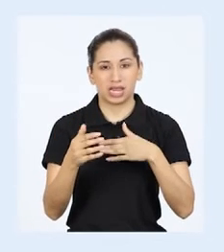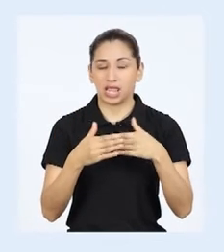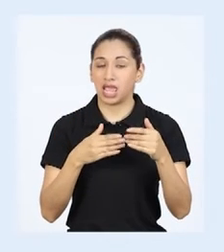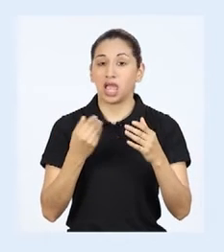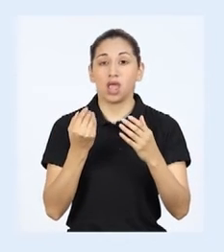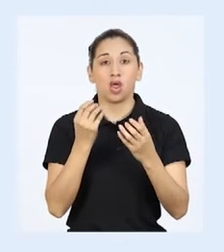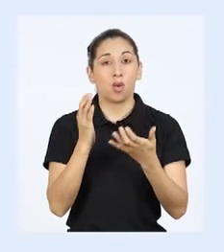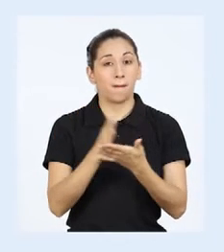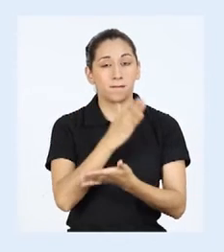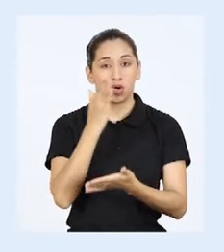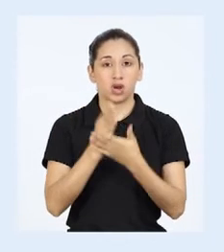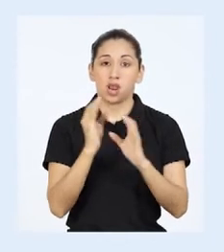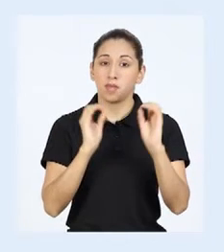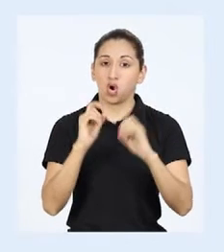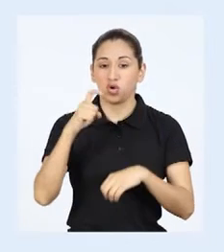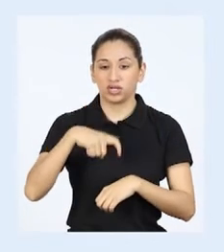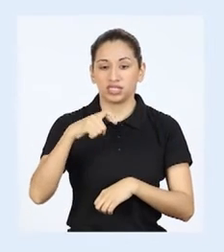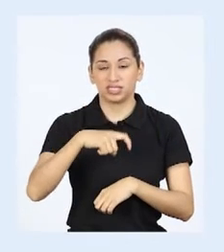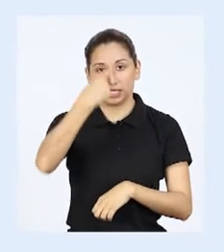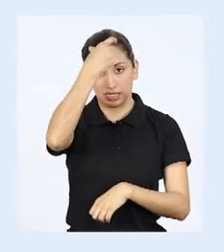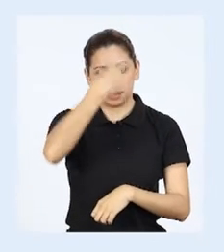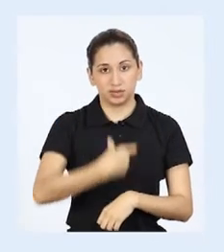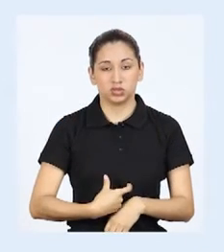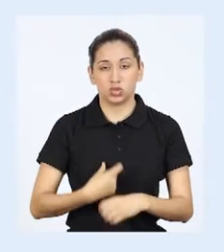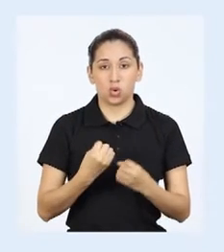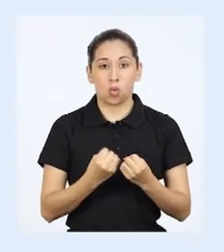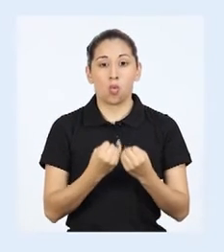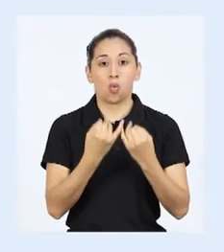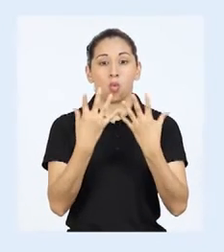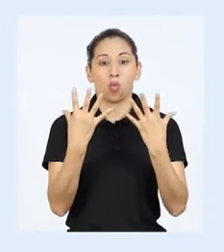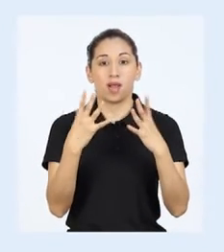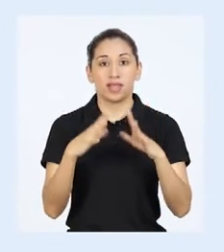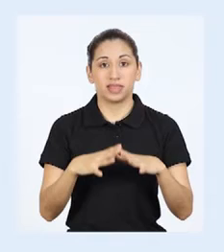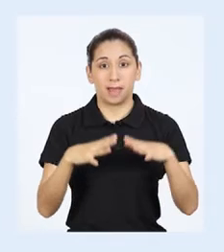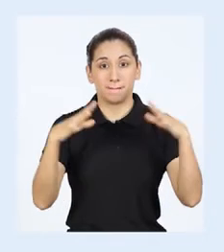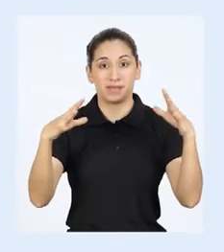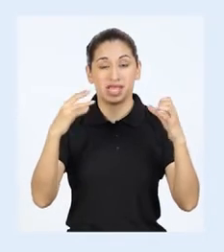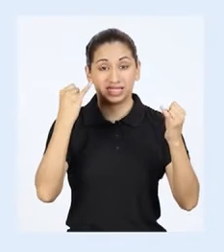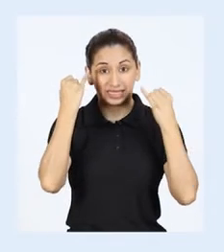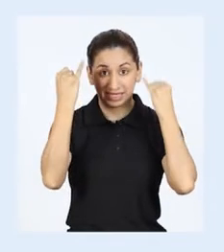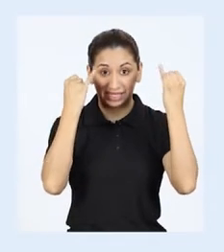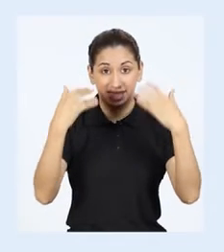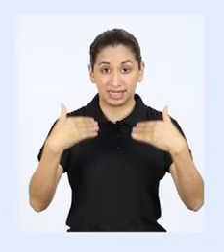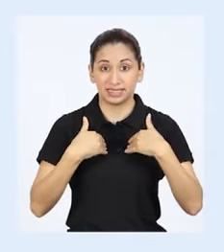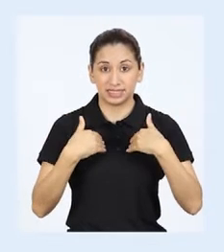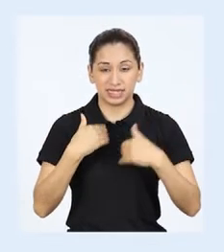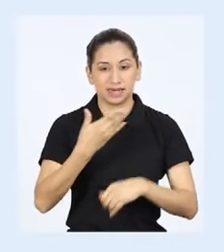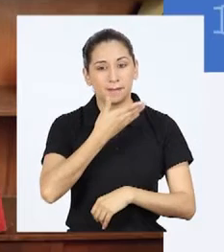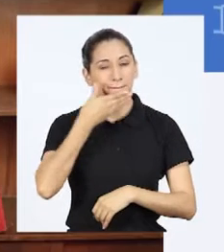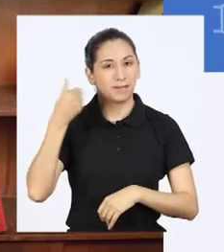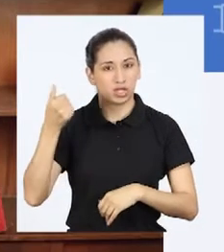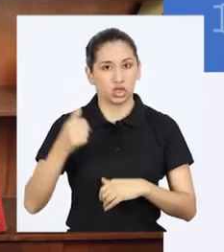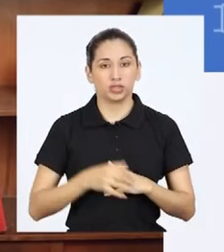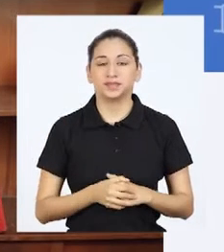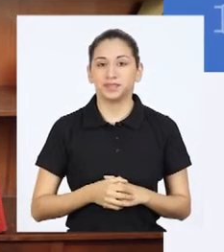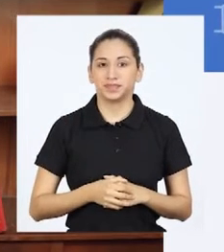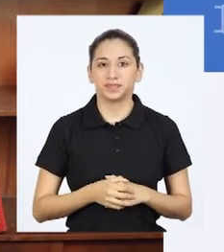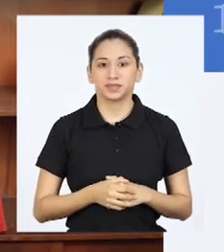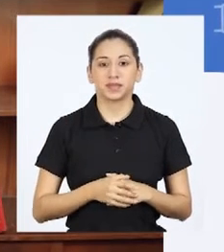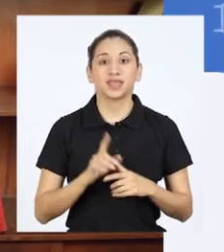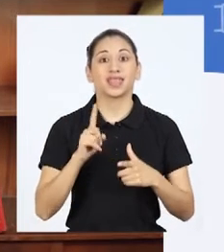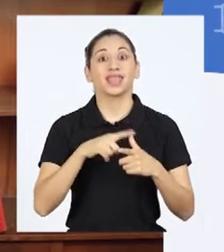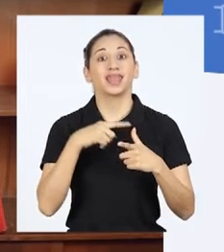las necesidades del usuario. Cuantas más ideas se generen, mejor.